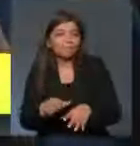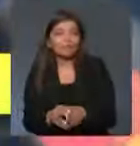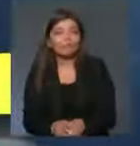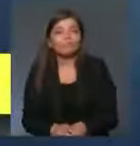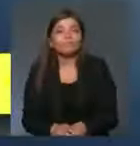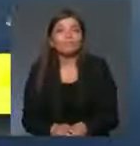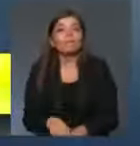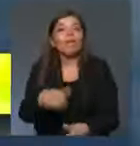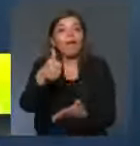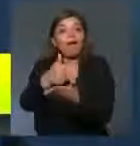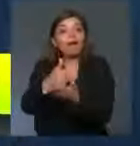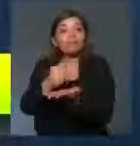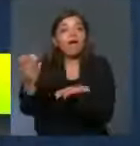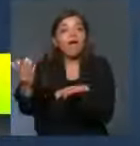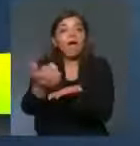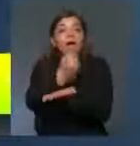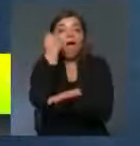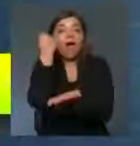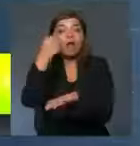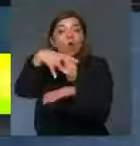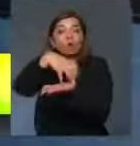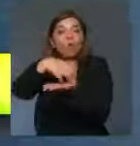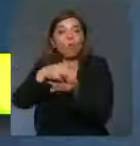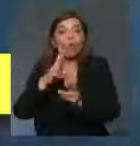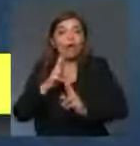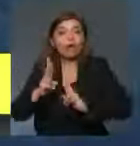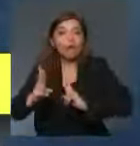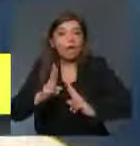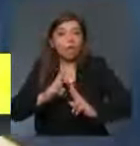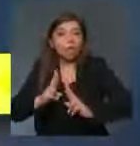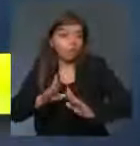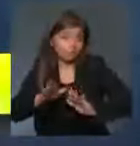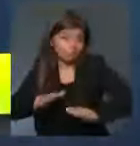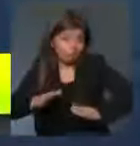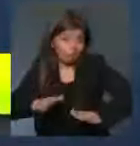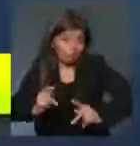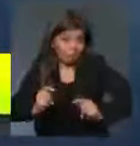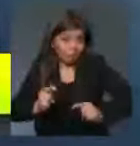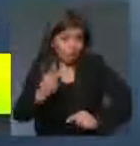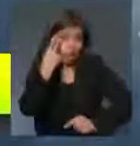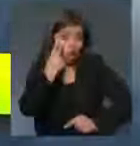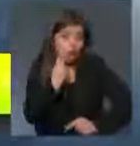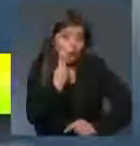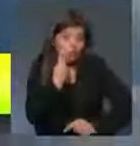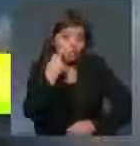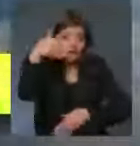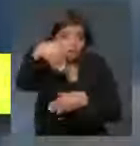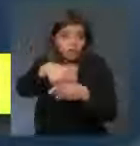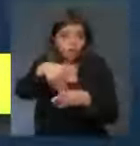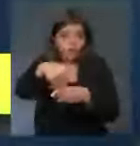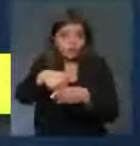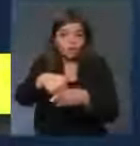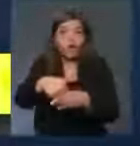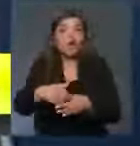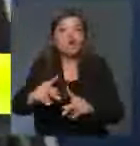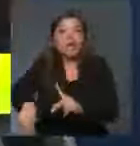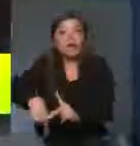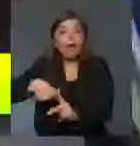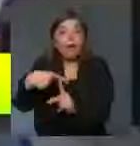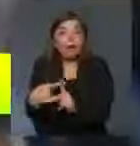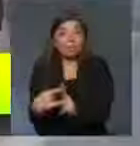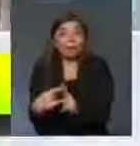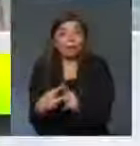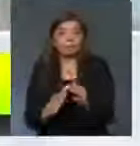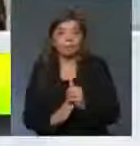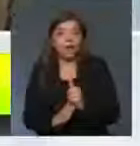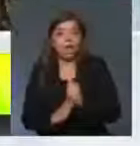Daniel Jadwe ganó la elección en Recoleta, en una jornada como la de hoy, en votación en 2 días. Y no solo eso, estaba punteando en las